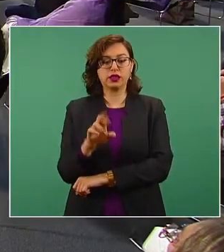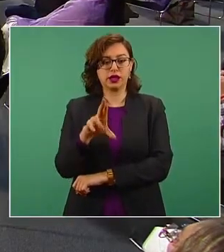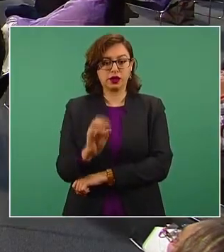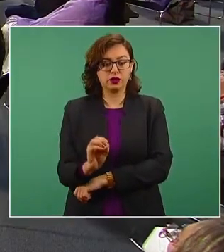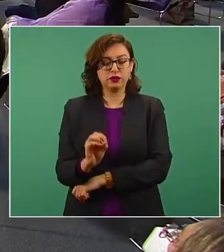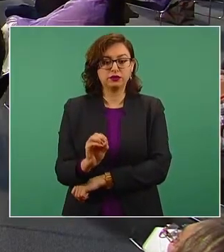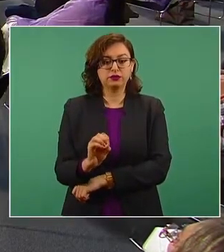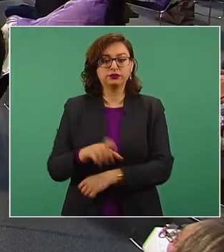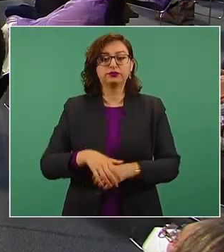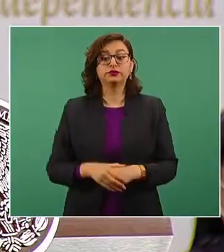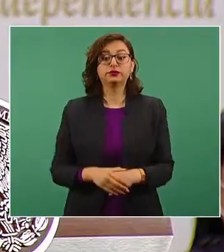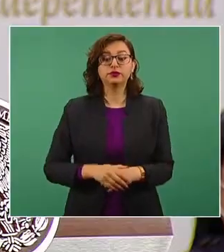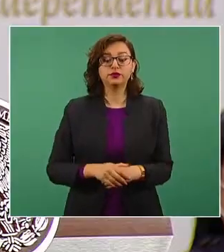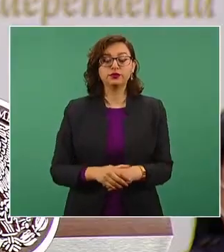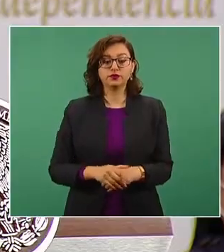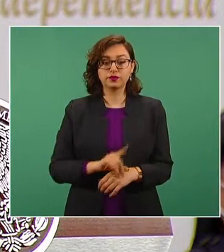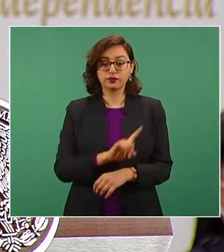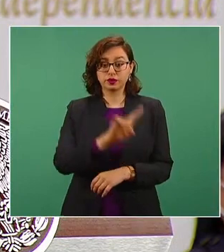Terminamos